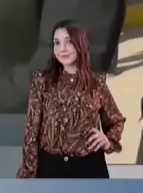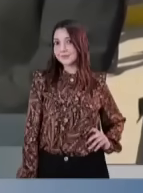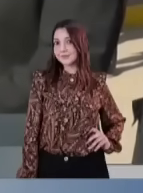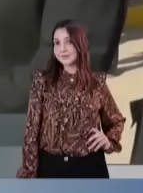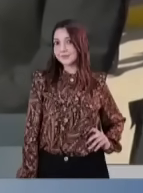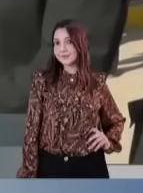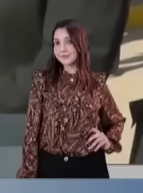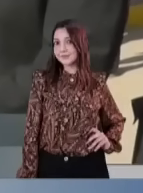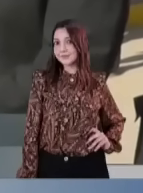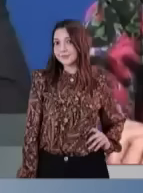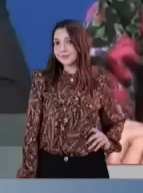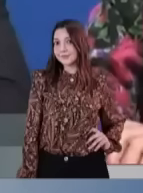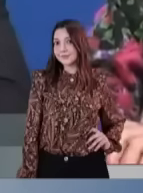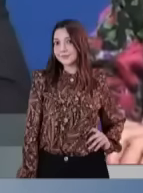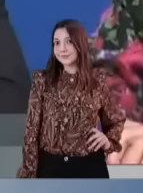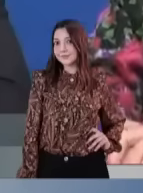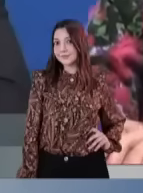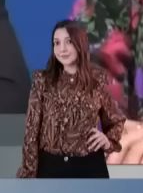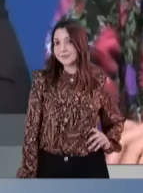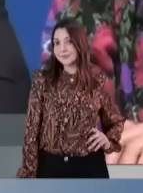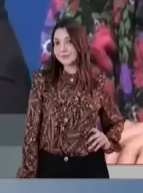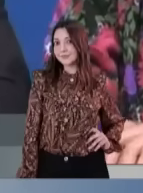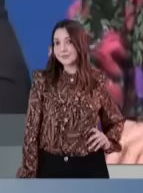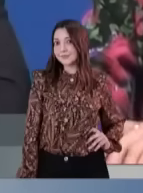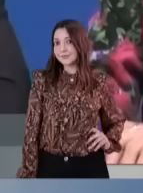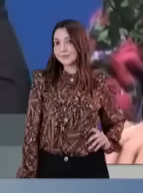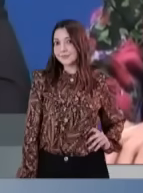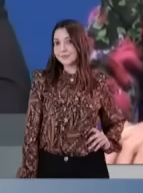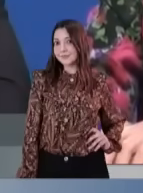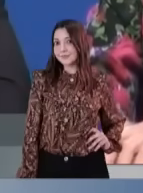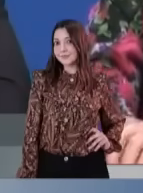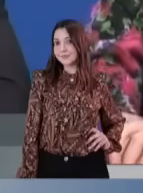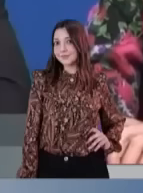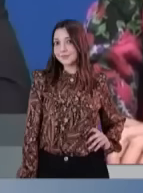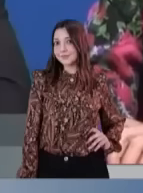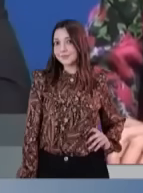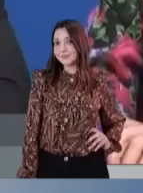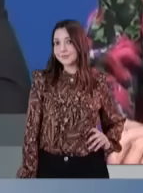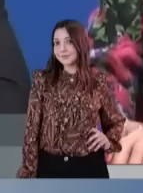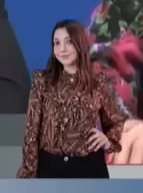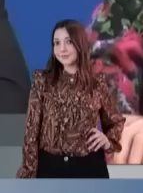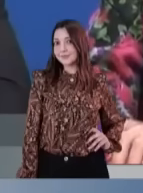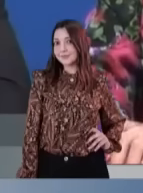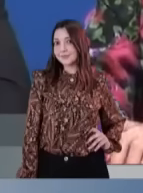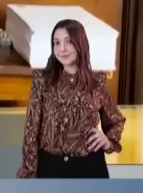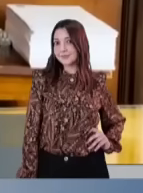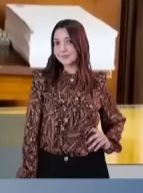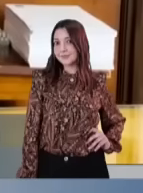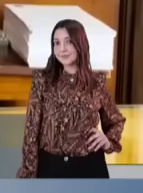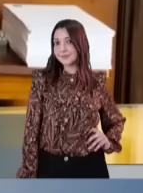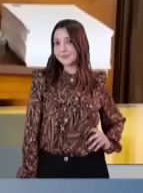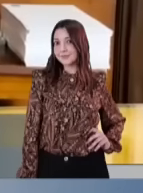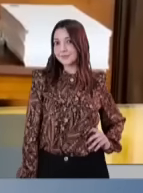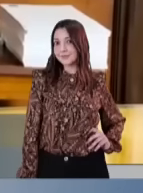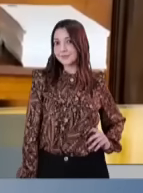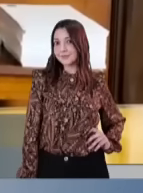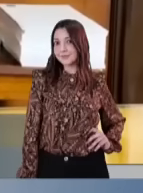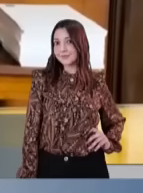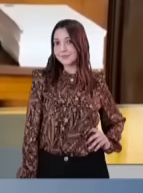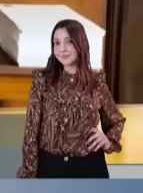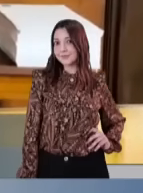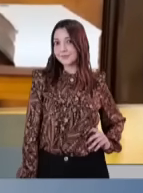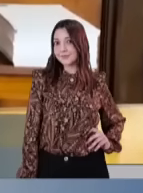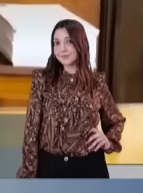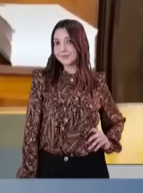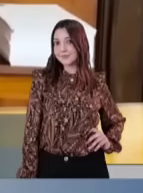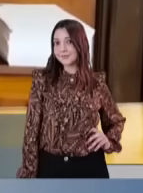es el avance de la reforma, porque los dos principales negociadores del gobierno se mantendrían. La reforma de la salud es un tema que está